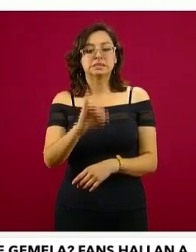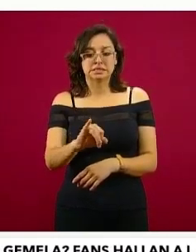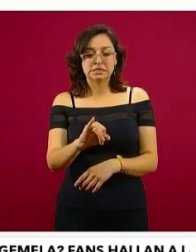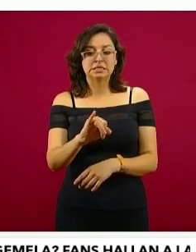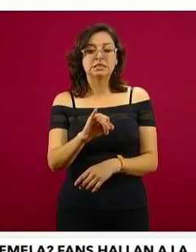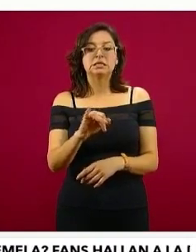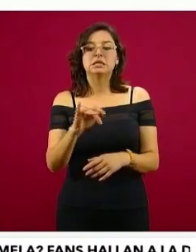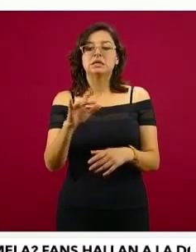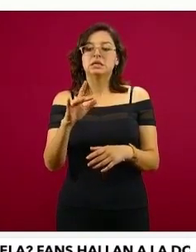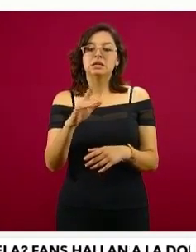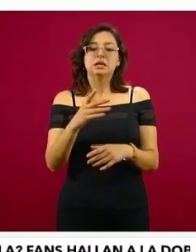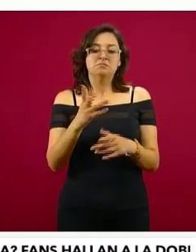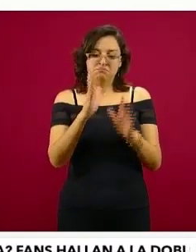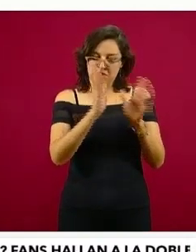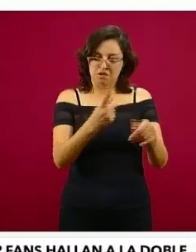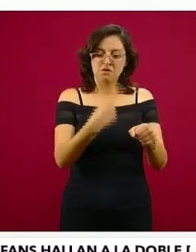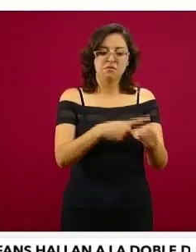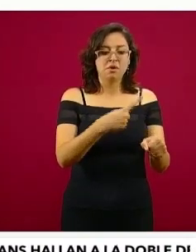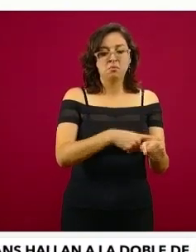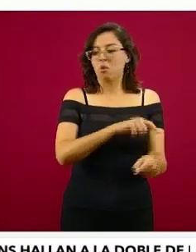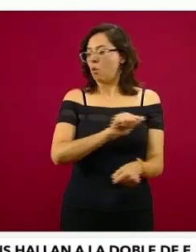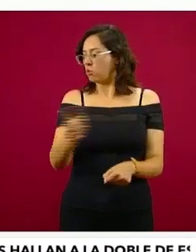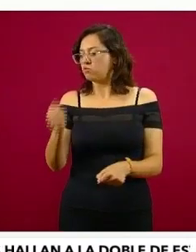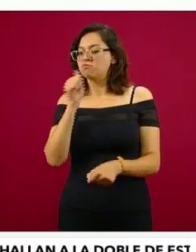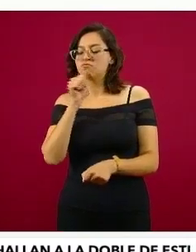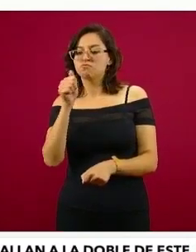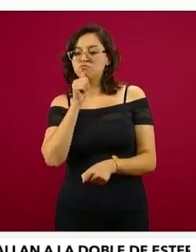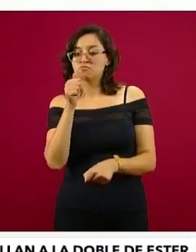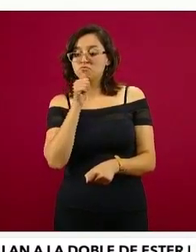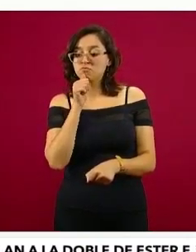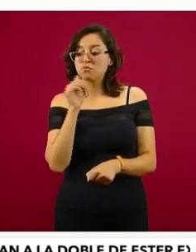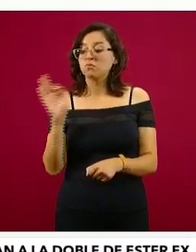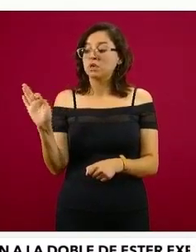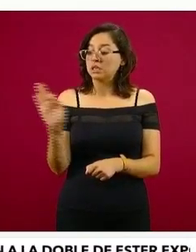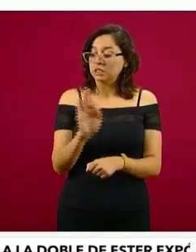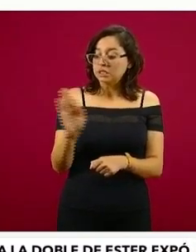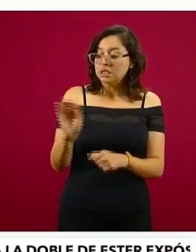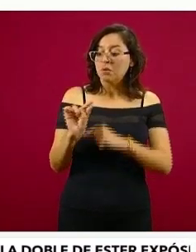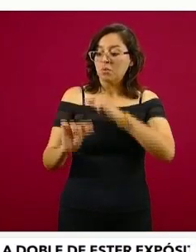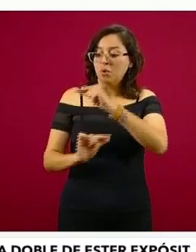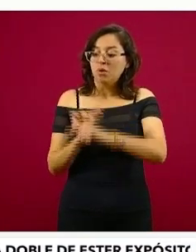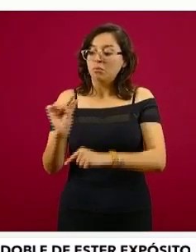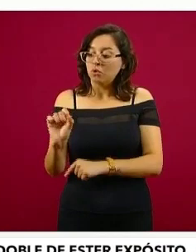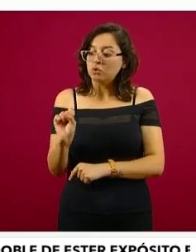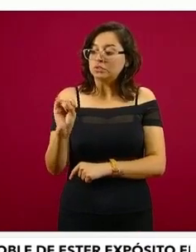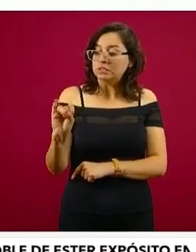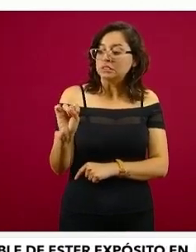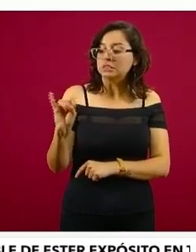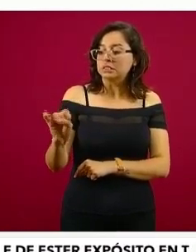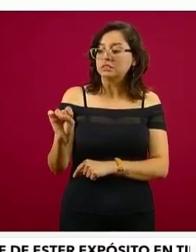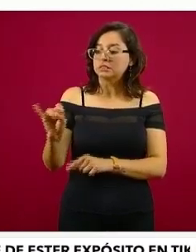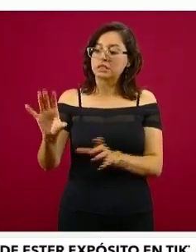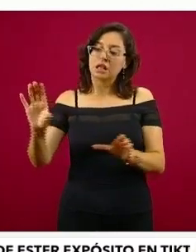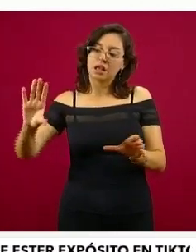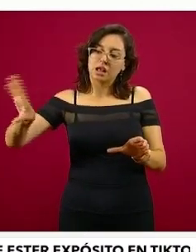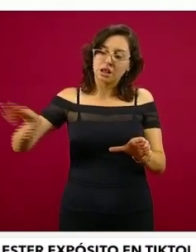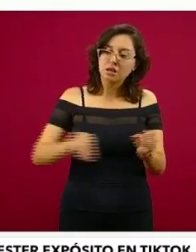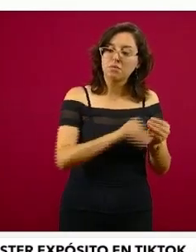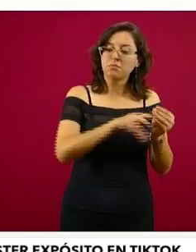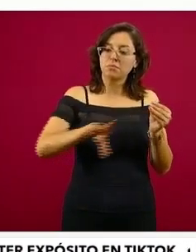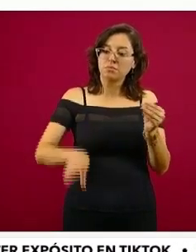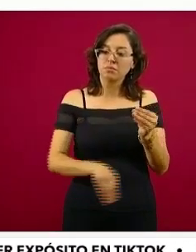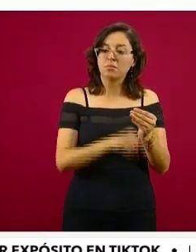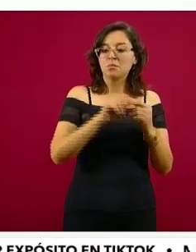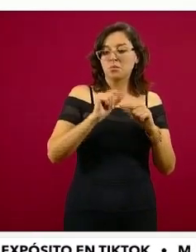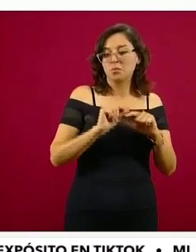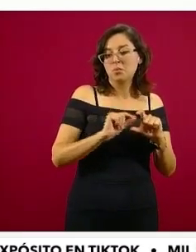que podamos notar también cómo, cuando en su momento los sospechosos continúen confirmándose, cómo esa tendencia continúa también siendo